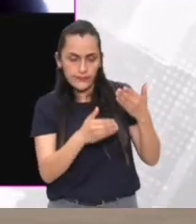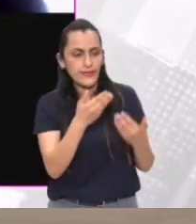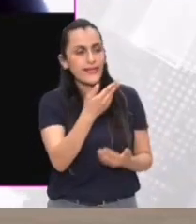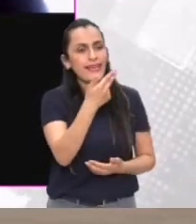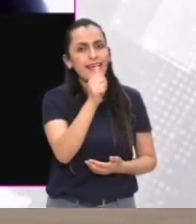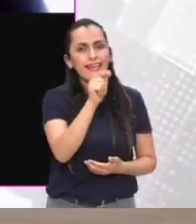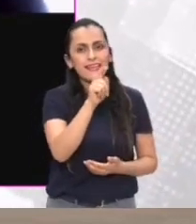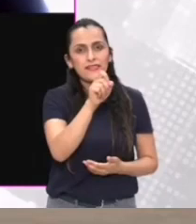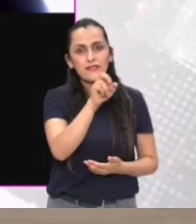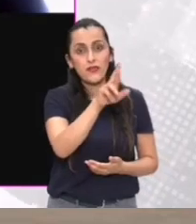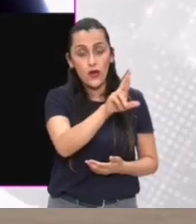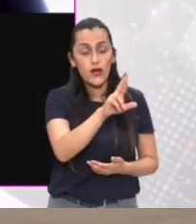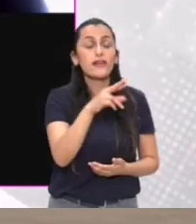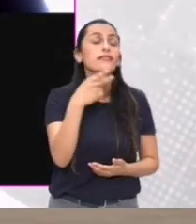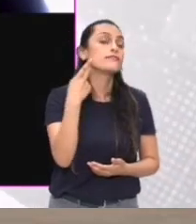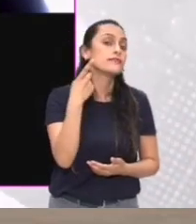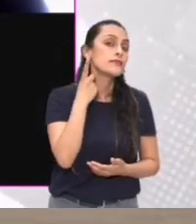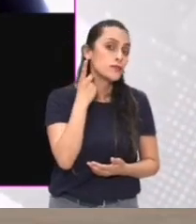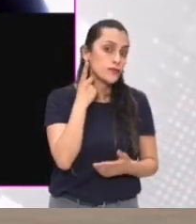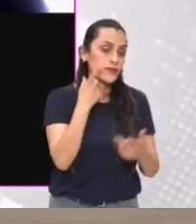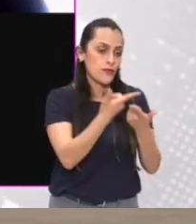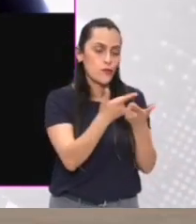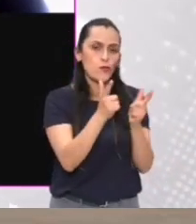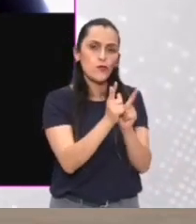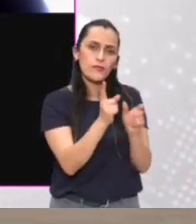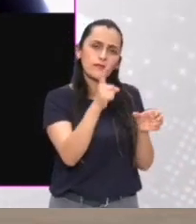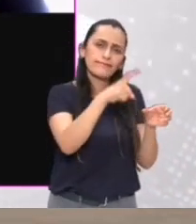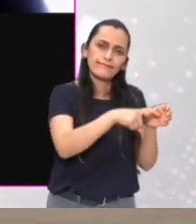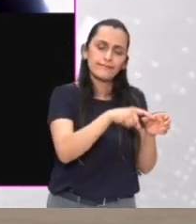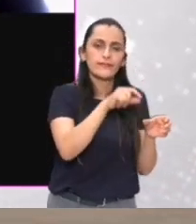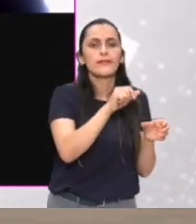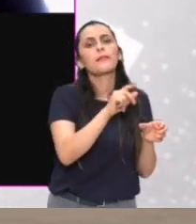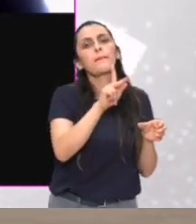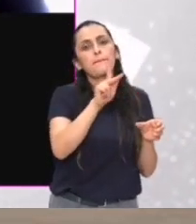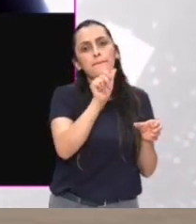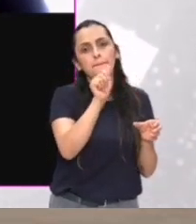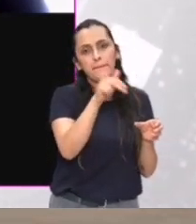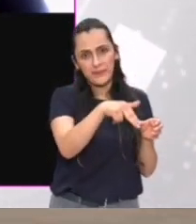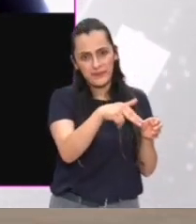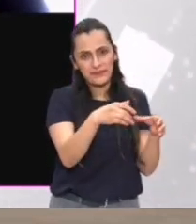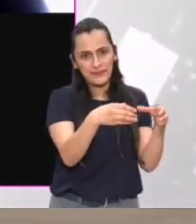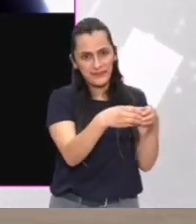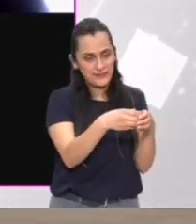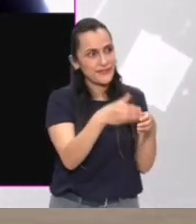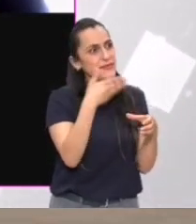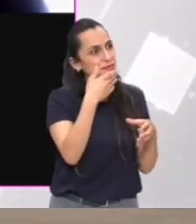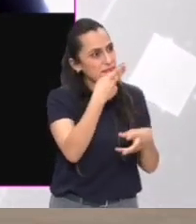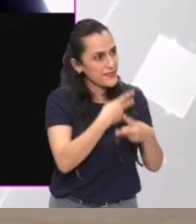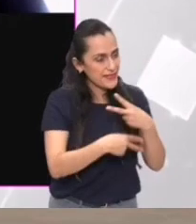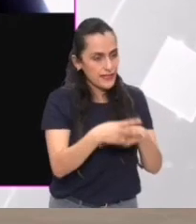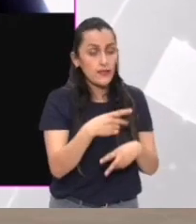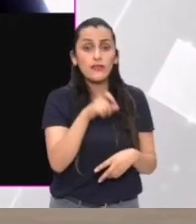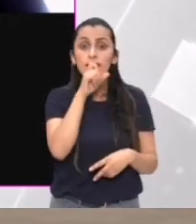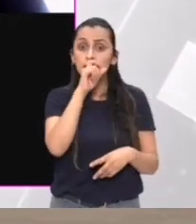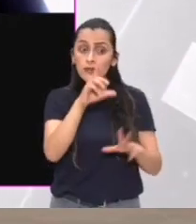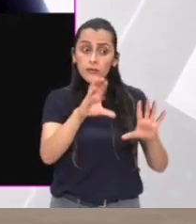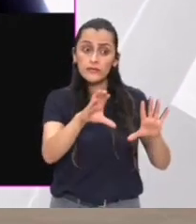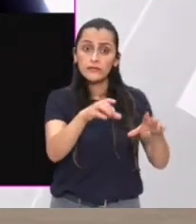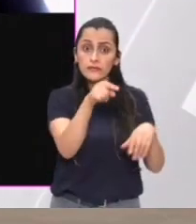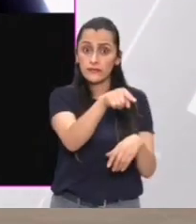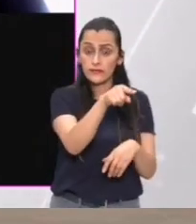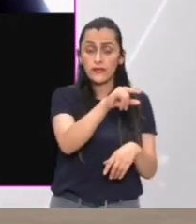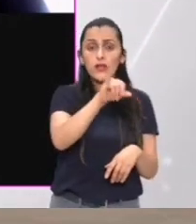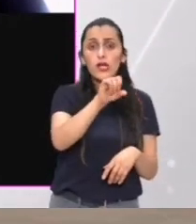Barba, diputado y candidato a elección consecutiva por parte de Acción Nacional. Bienvenido. También está con nosotros